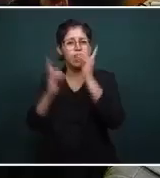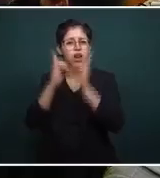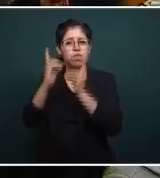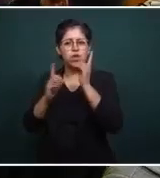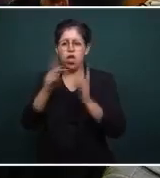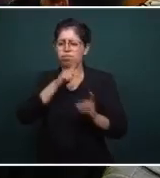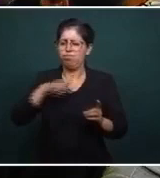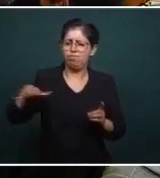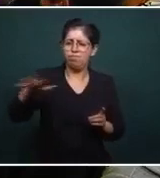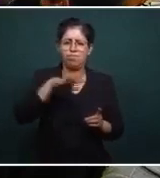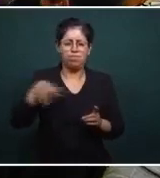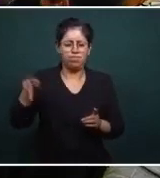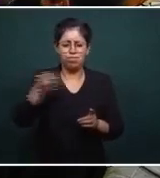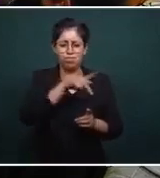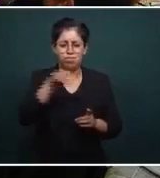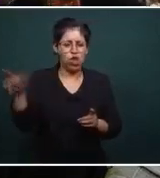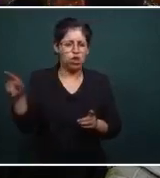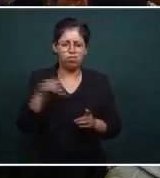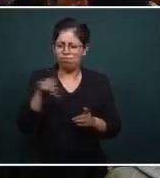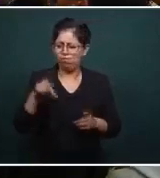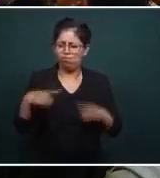Todos van a tener apoyo,